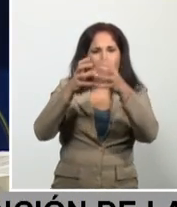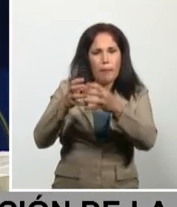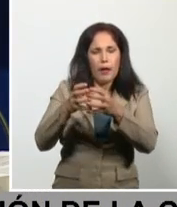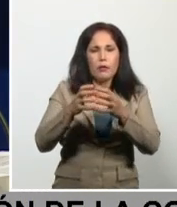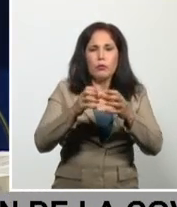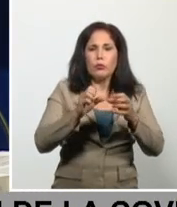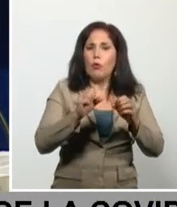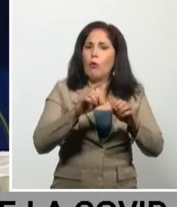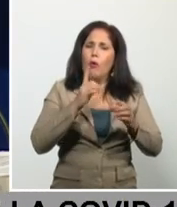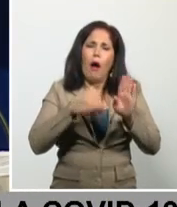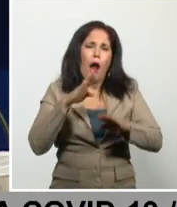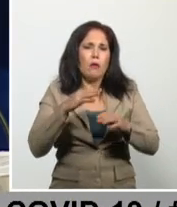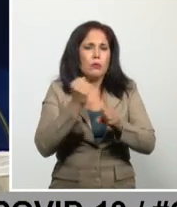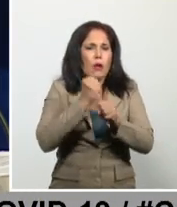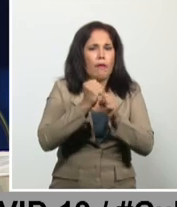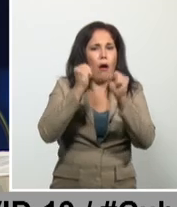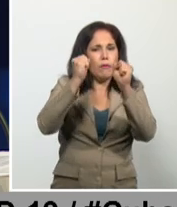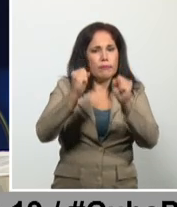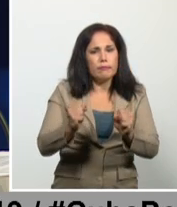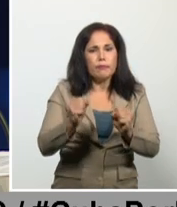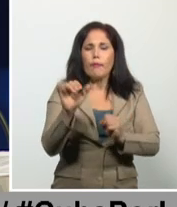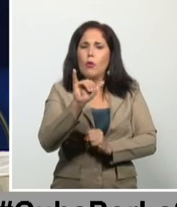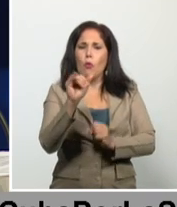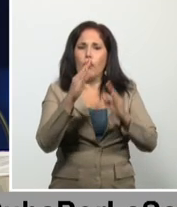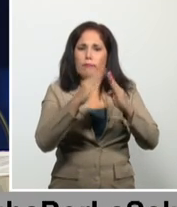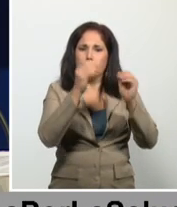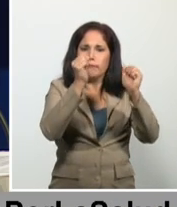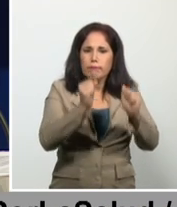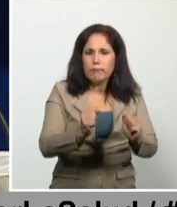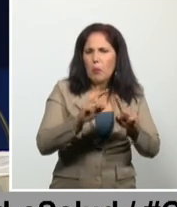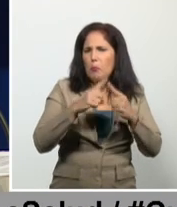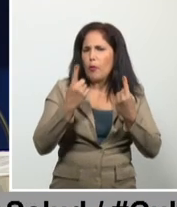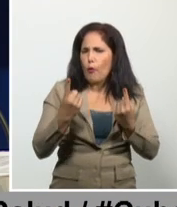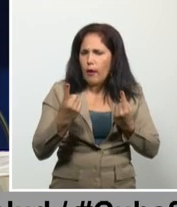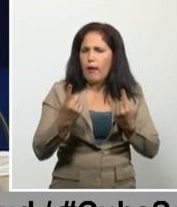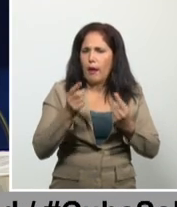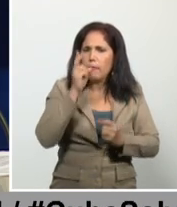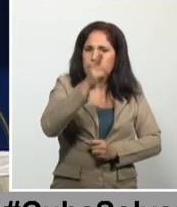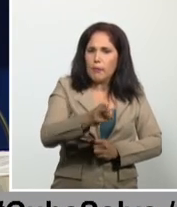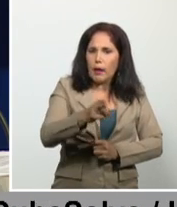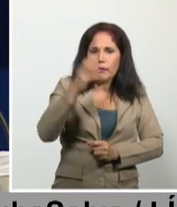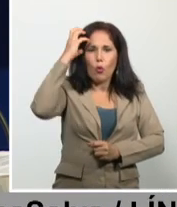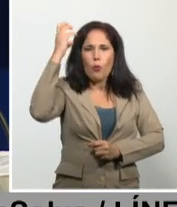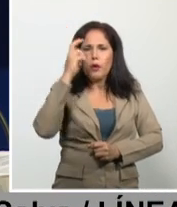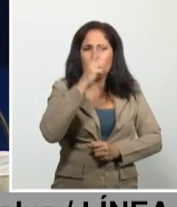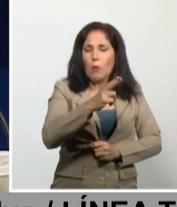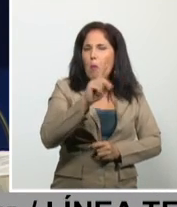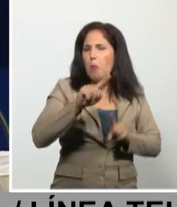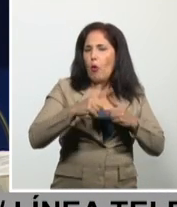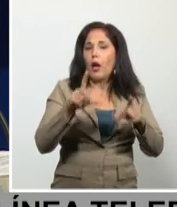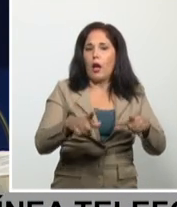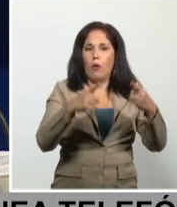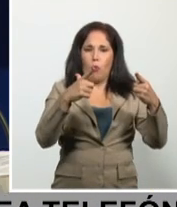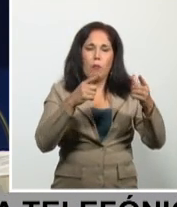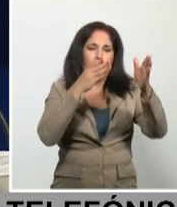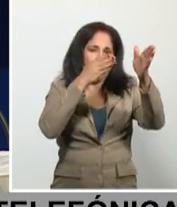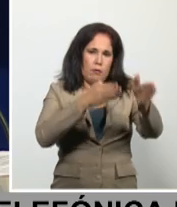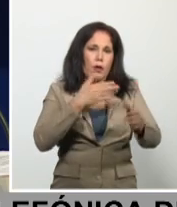medida que yo comprendo lo que está, por qué se hace, pues lo cumplo todavía con un poco más de